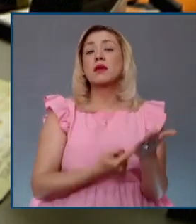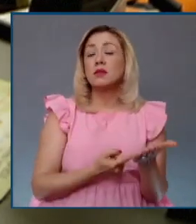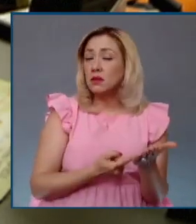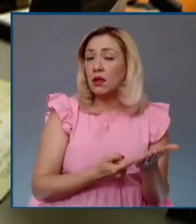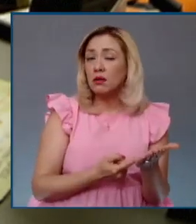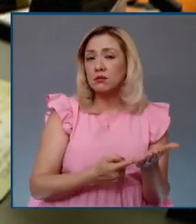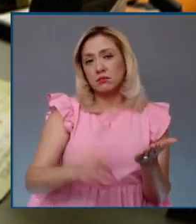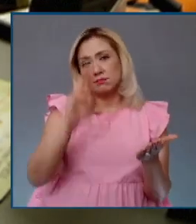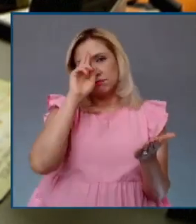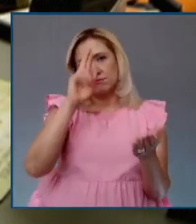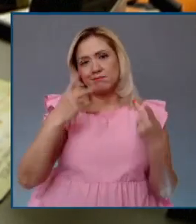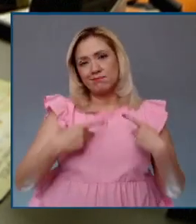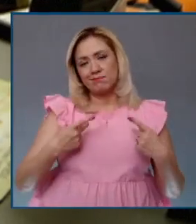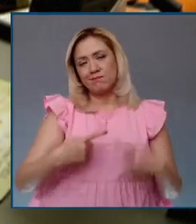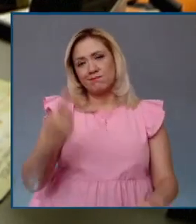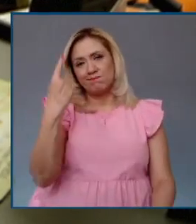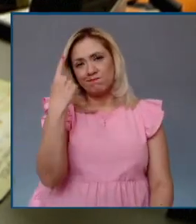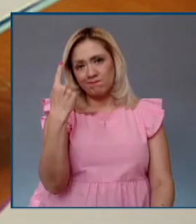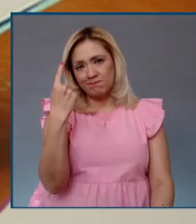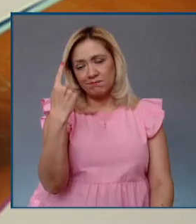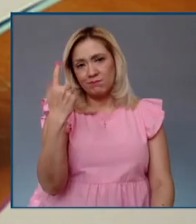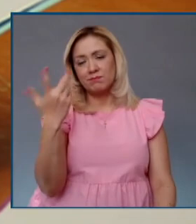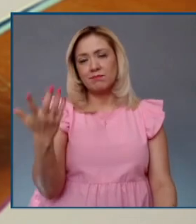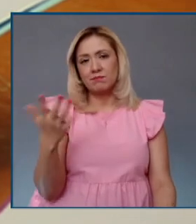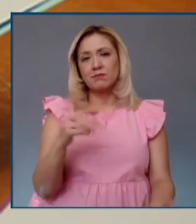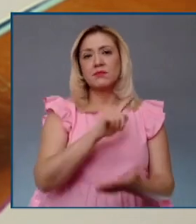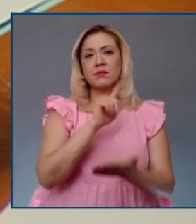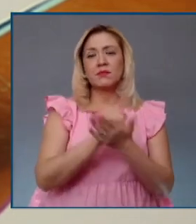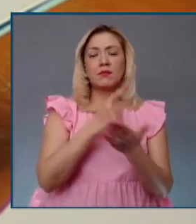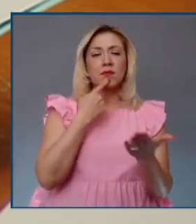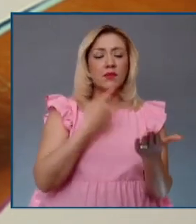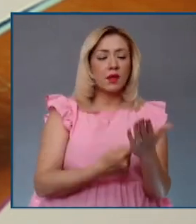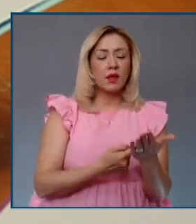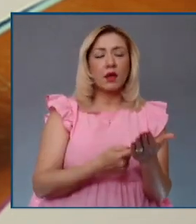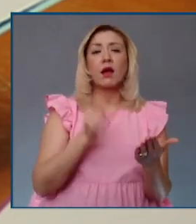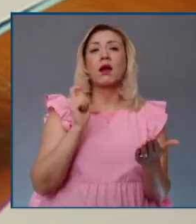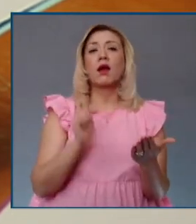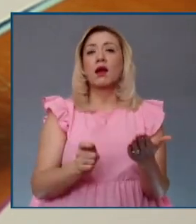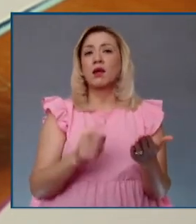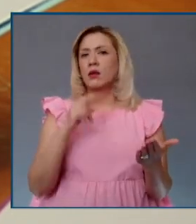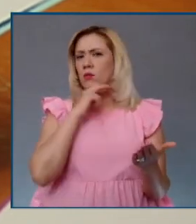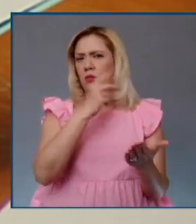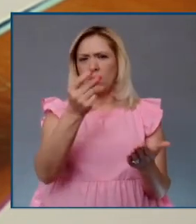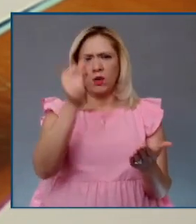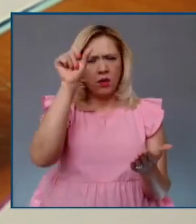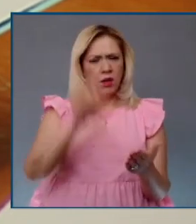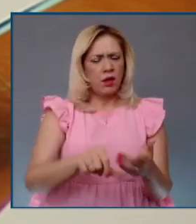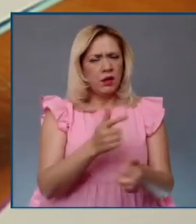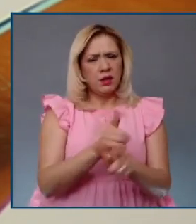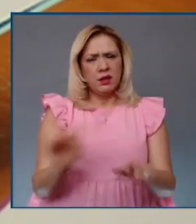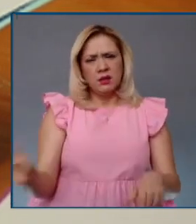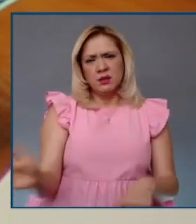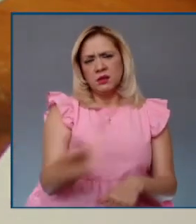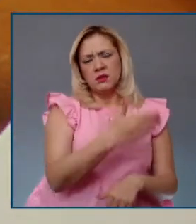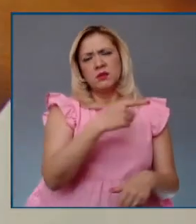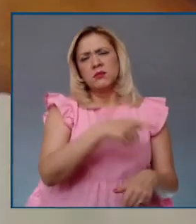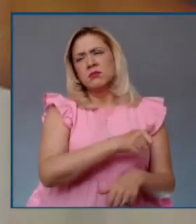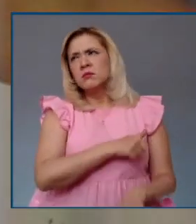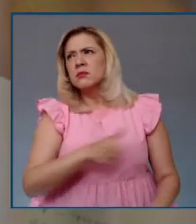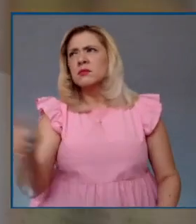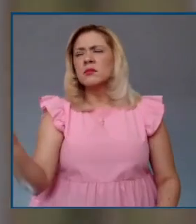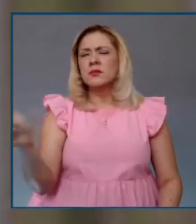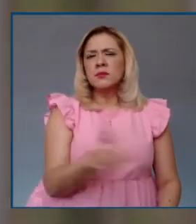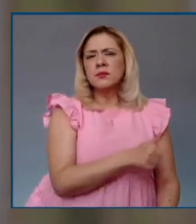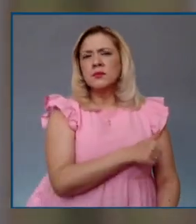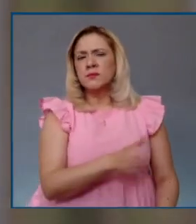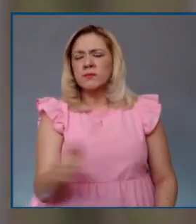persona. Si bien la norma precisa que la suspensión surtirá efectos inmediatos cuando se trate de delitos que no se consideren graves o en los que no